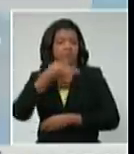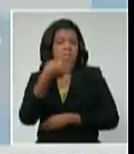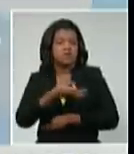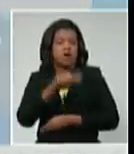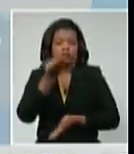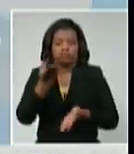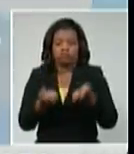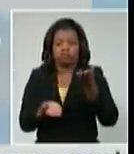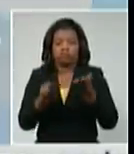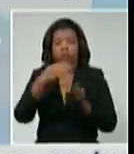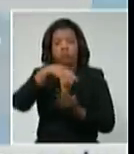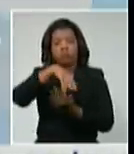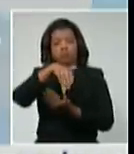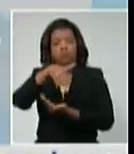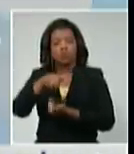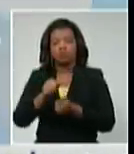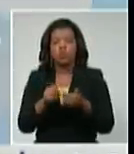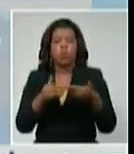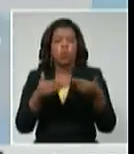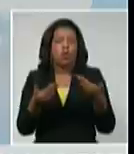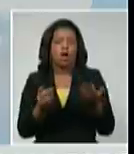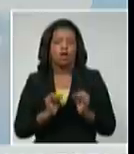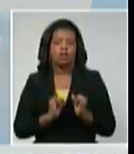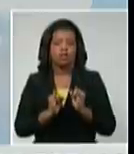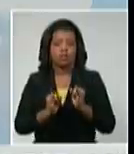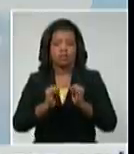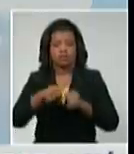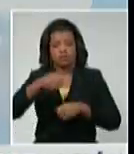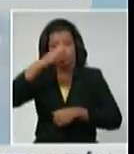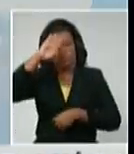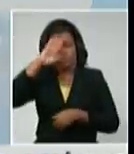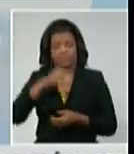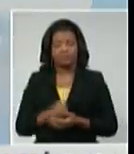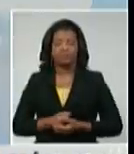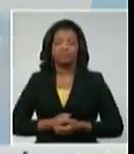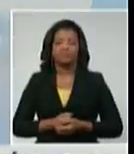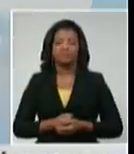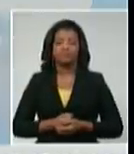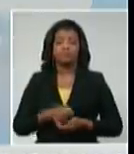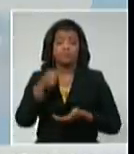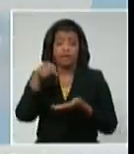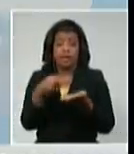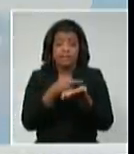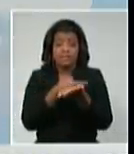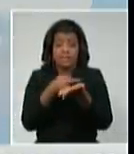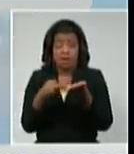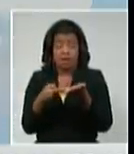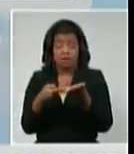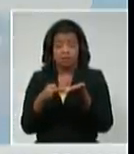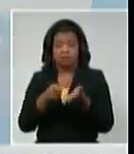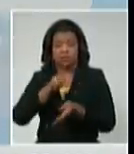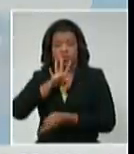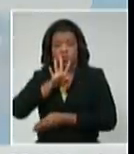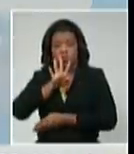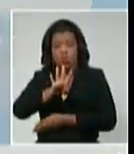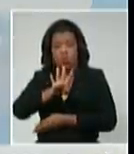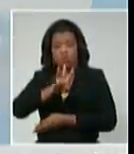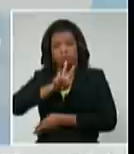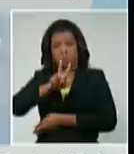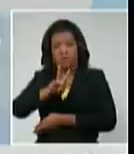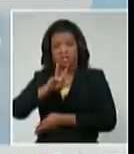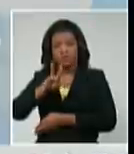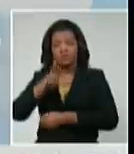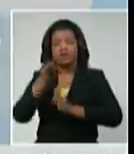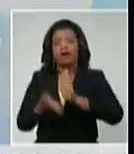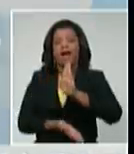mundo cuál es el comportamiento. Esta semana se dieron 422 altas